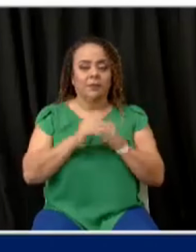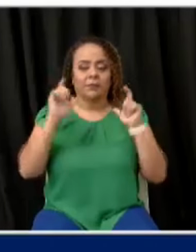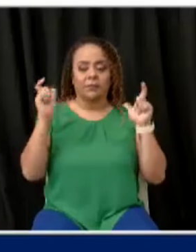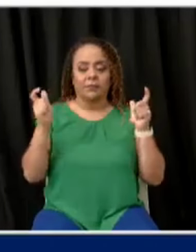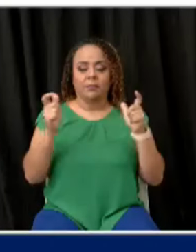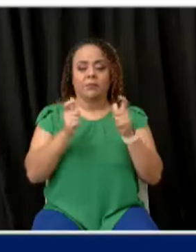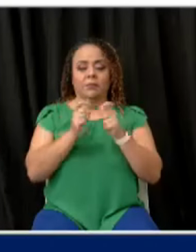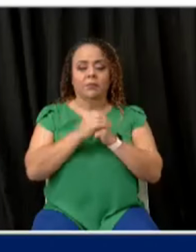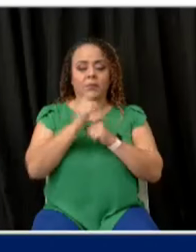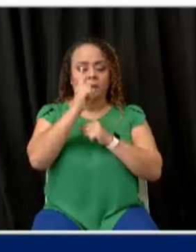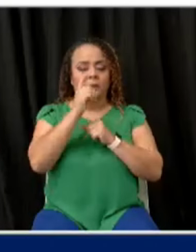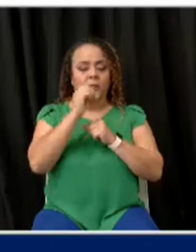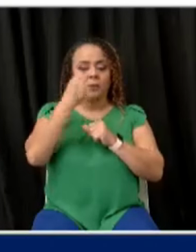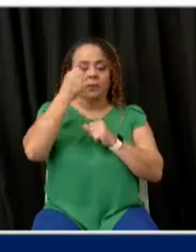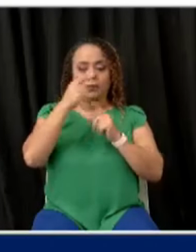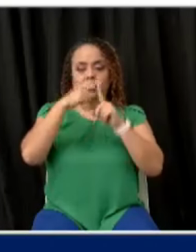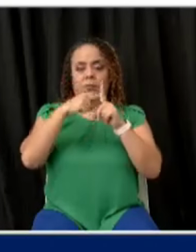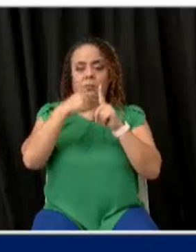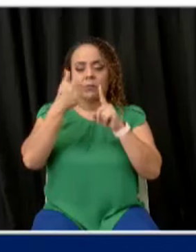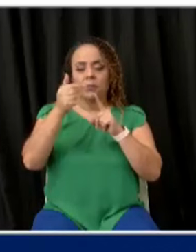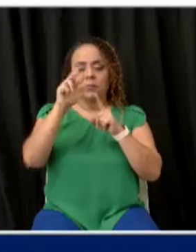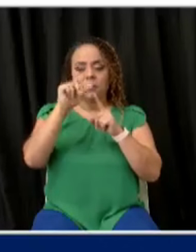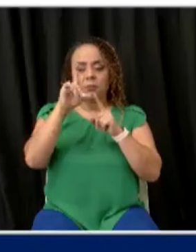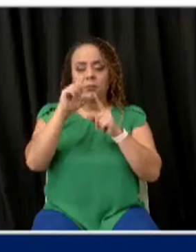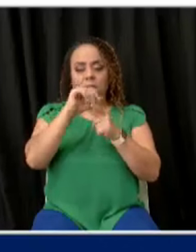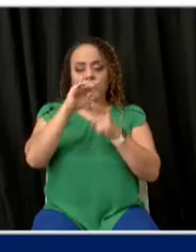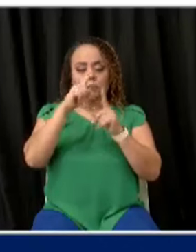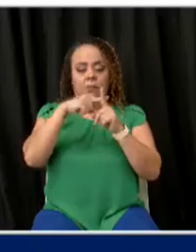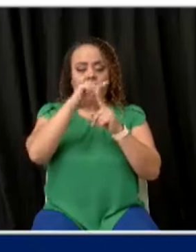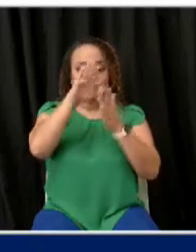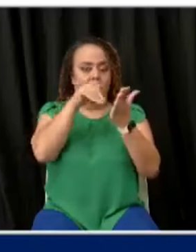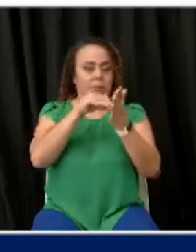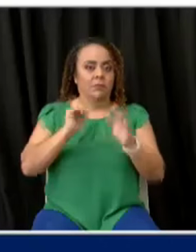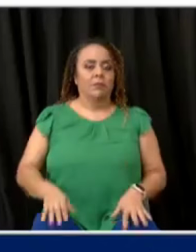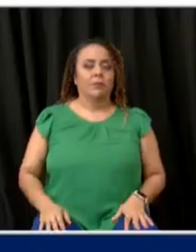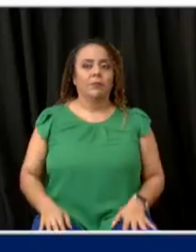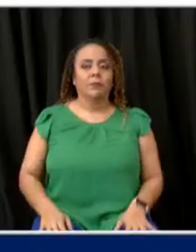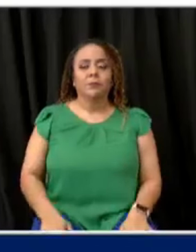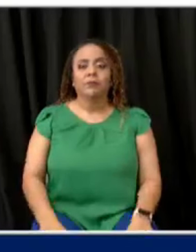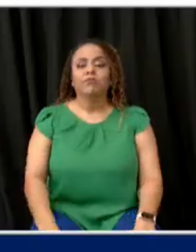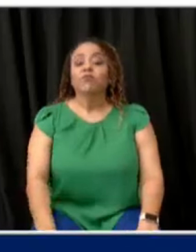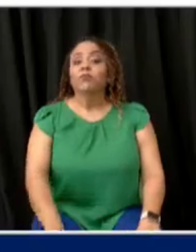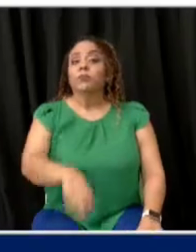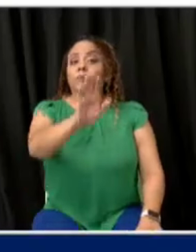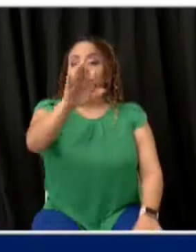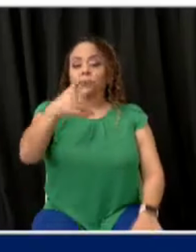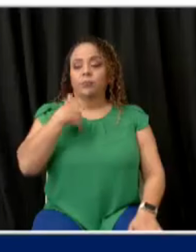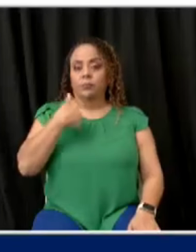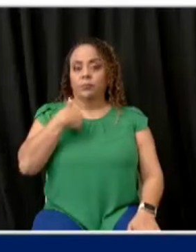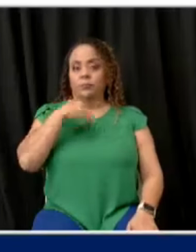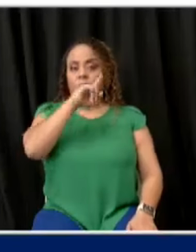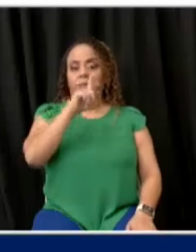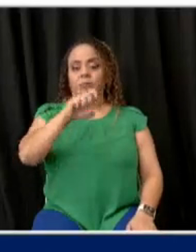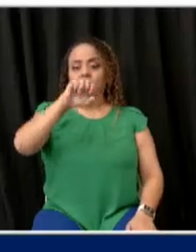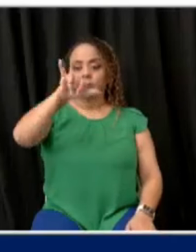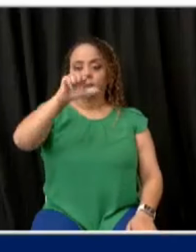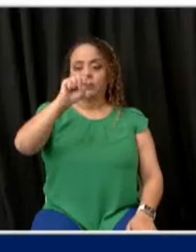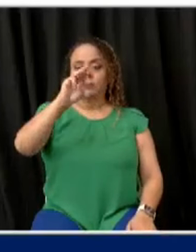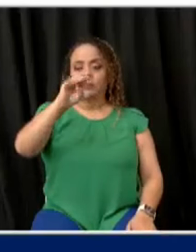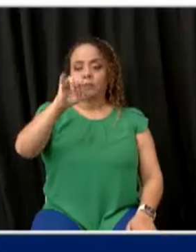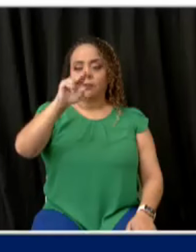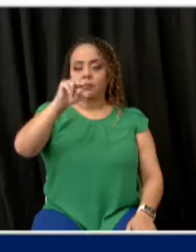disminuir 1 o 2 grados la temperatura central de esa persona. Ok. De hecho, tengo una pregunta de Yasmín Sánchez. Nos dice,